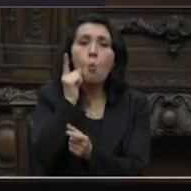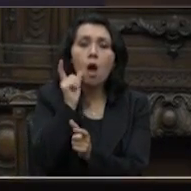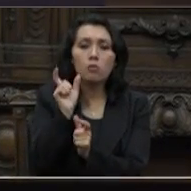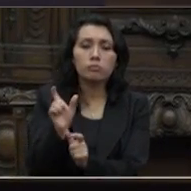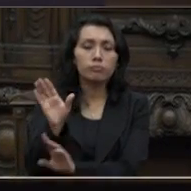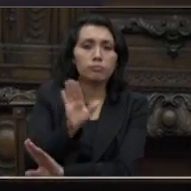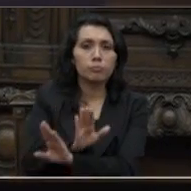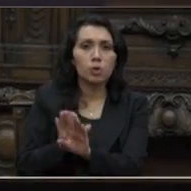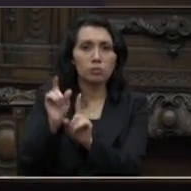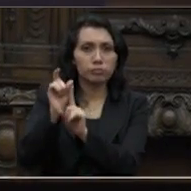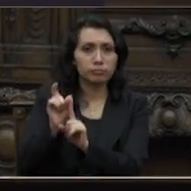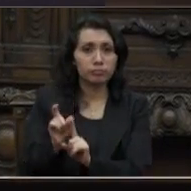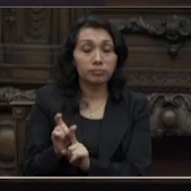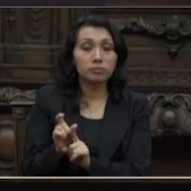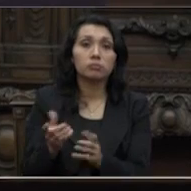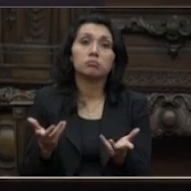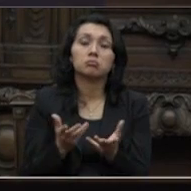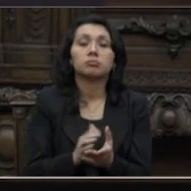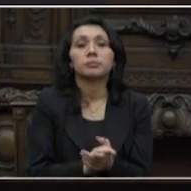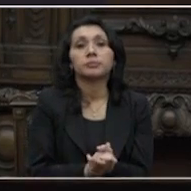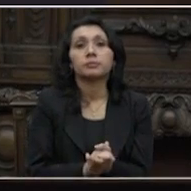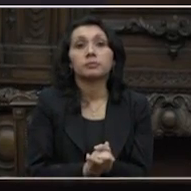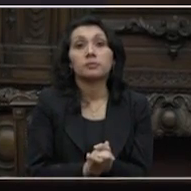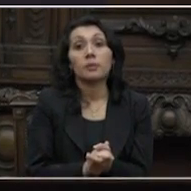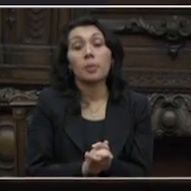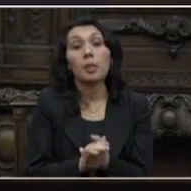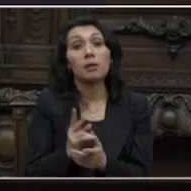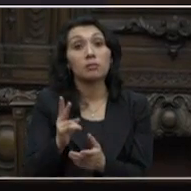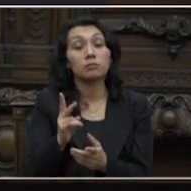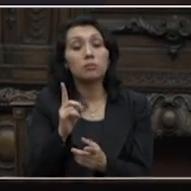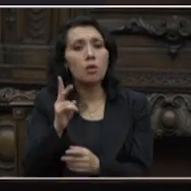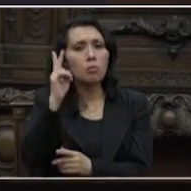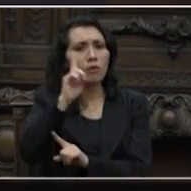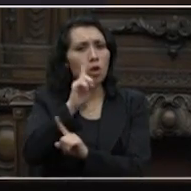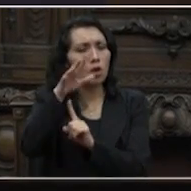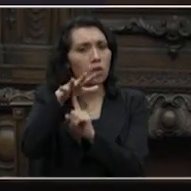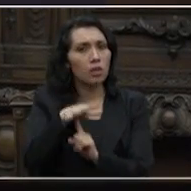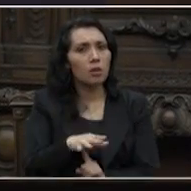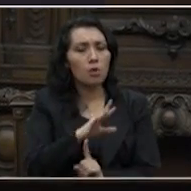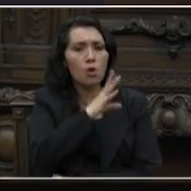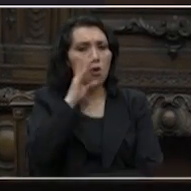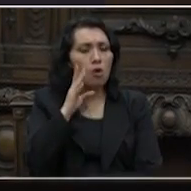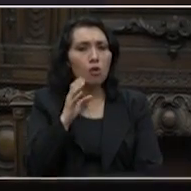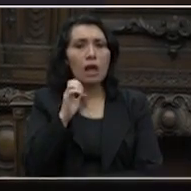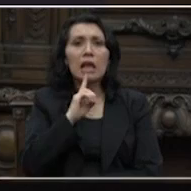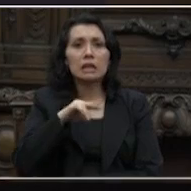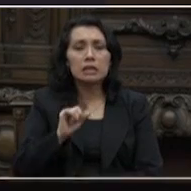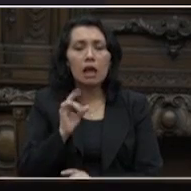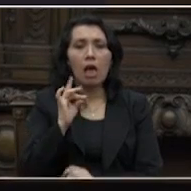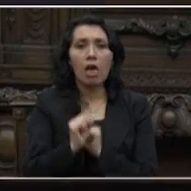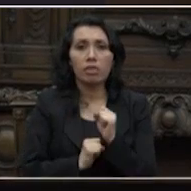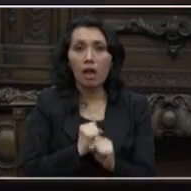protegidas, como las prohibiciones de no discriminación por raza, por etnia, por edad,